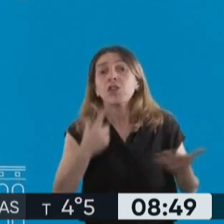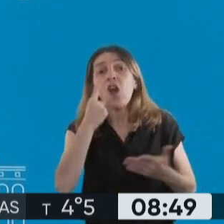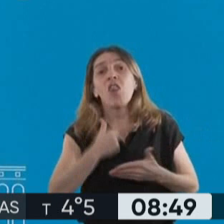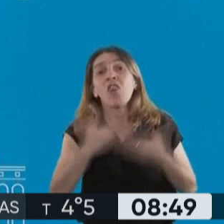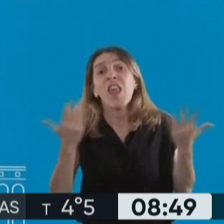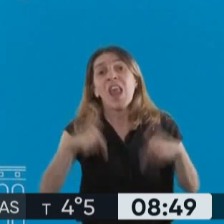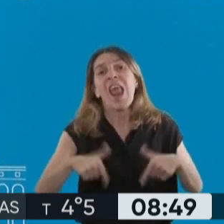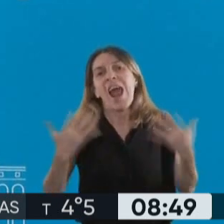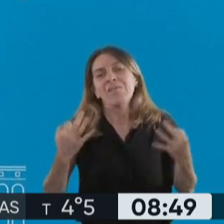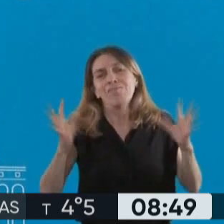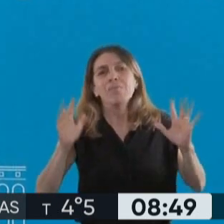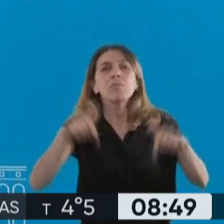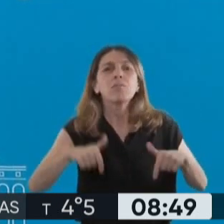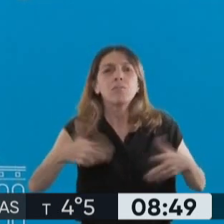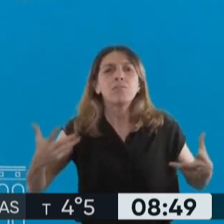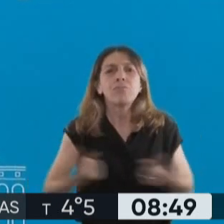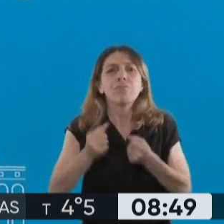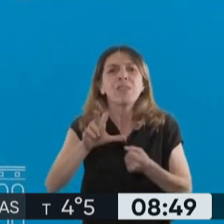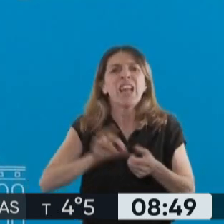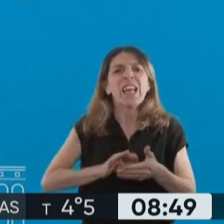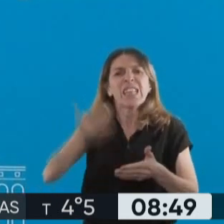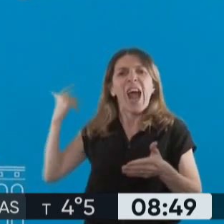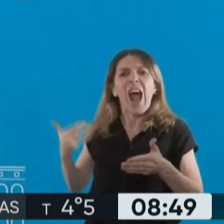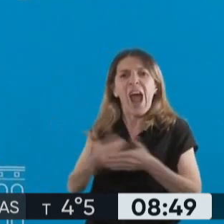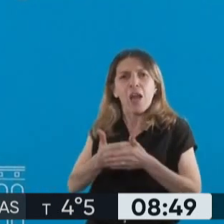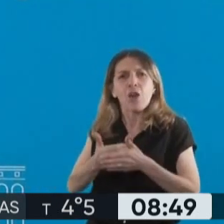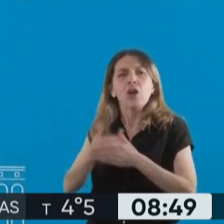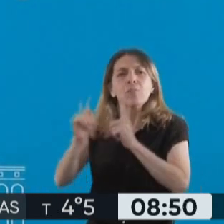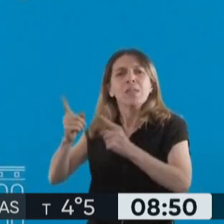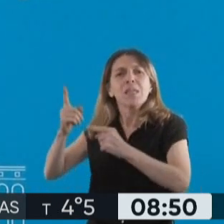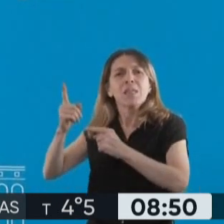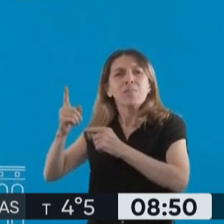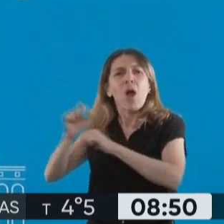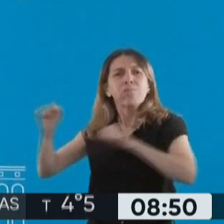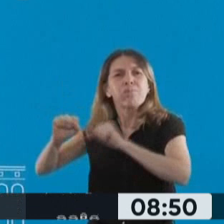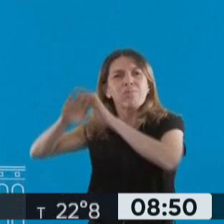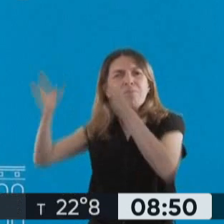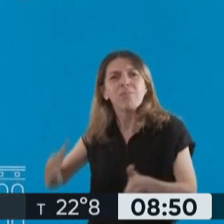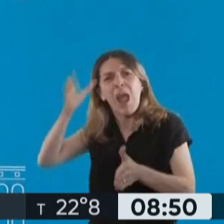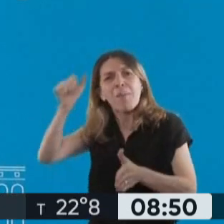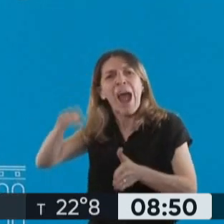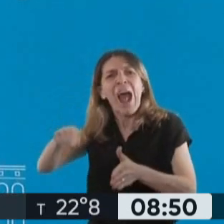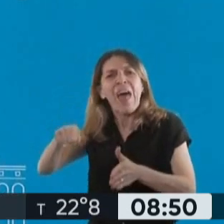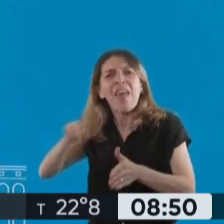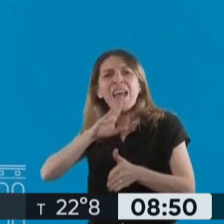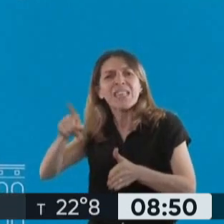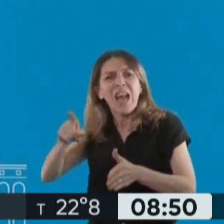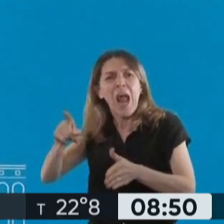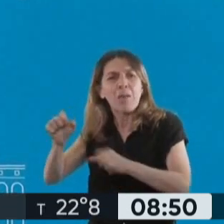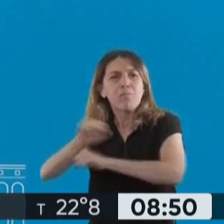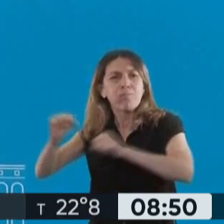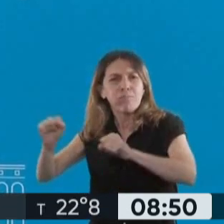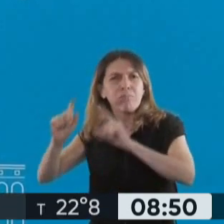déjenme mencionar que hoy se cumplen 30 años del atentado a la Embajada de Israel. Creo que muchos de los que estamos aquí